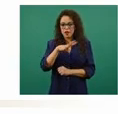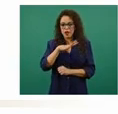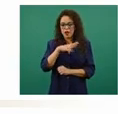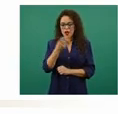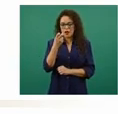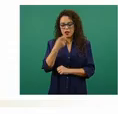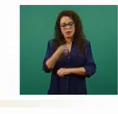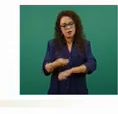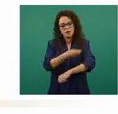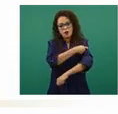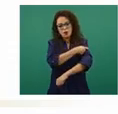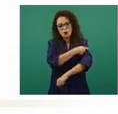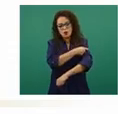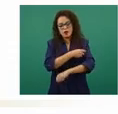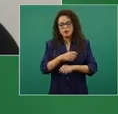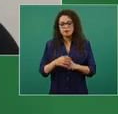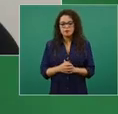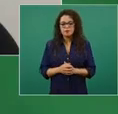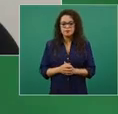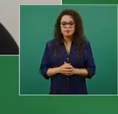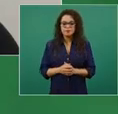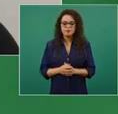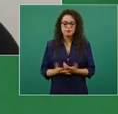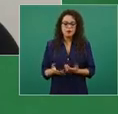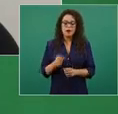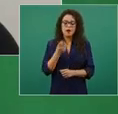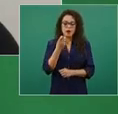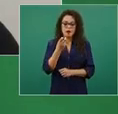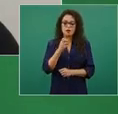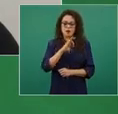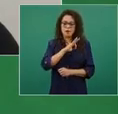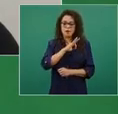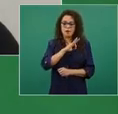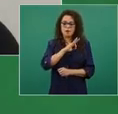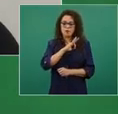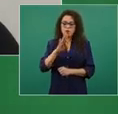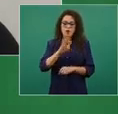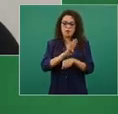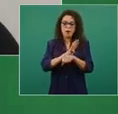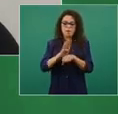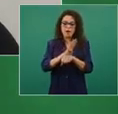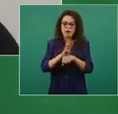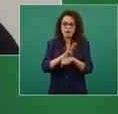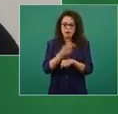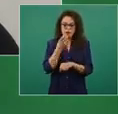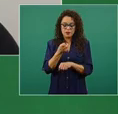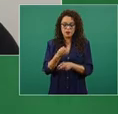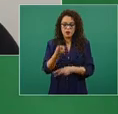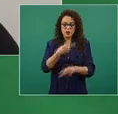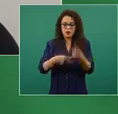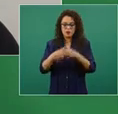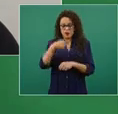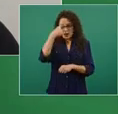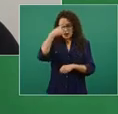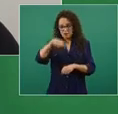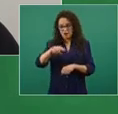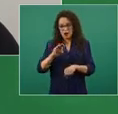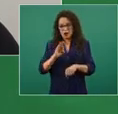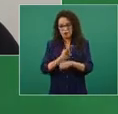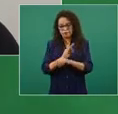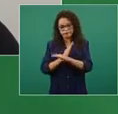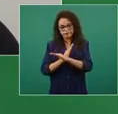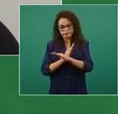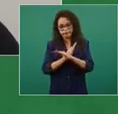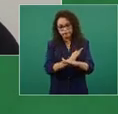las vacunas y obviamente, por lo tanto, de que el beneficio que las mismas producen para efectos de la protección a la